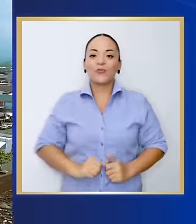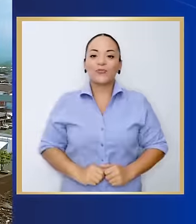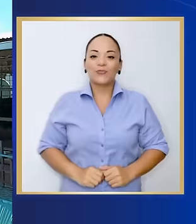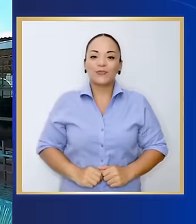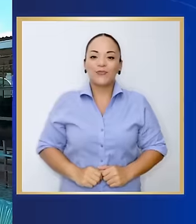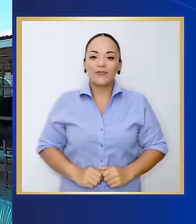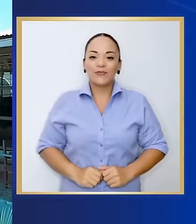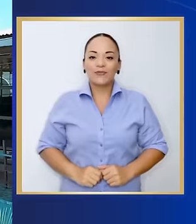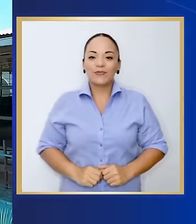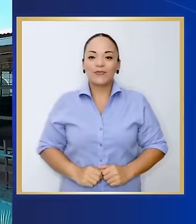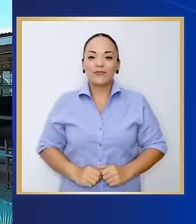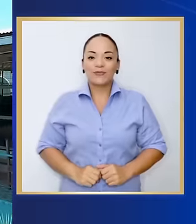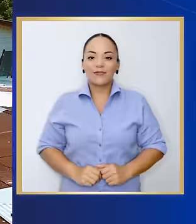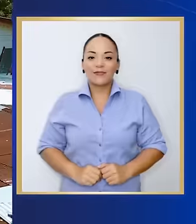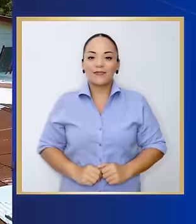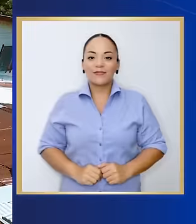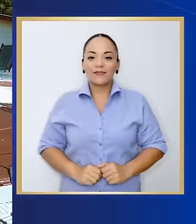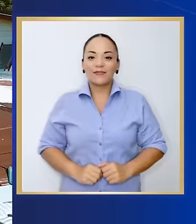Música